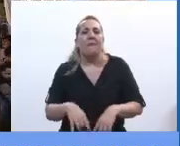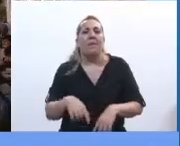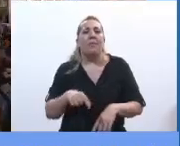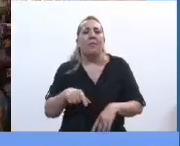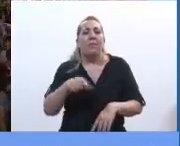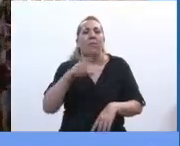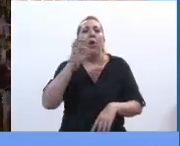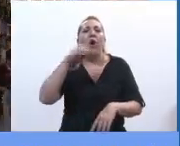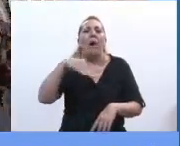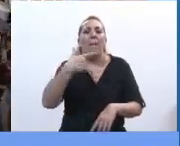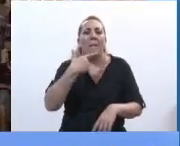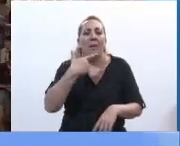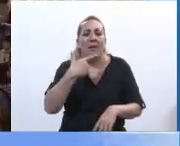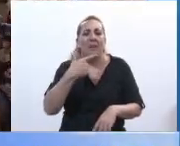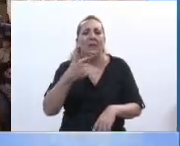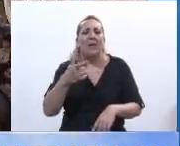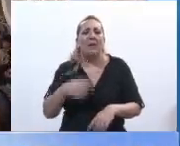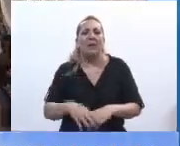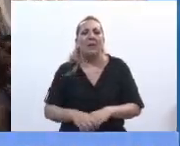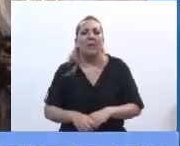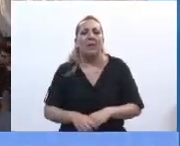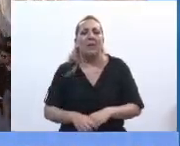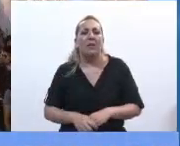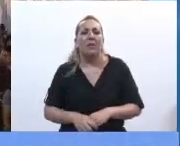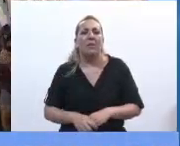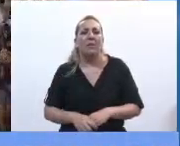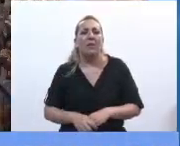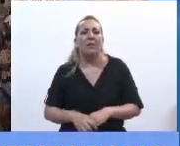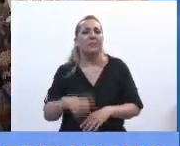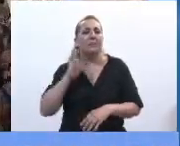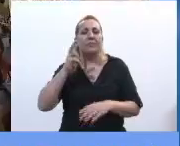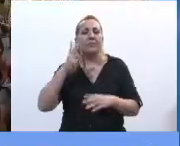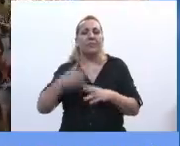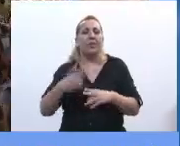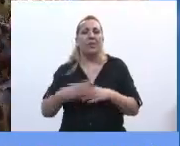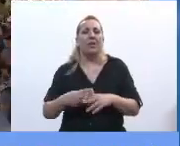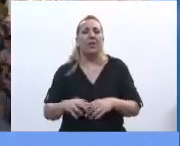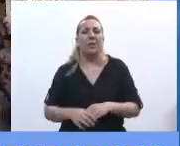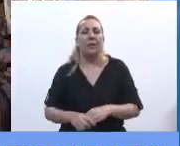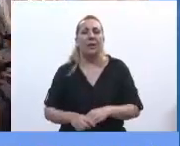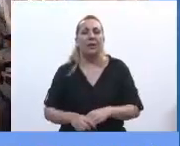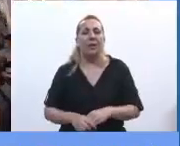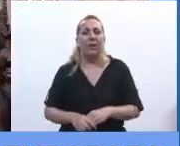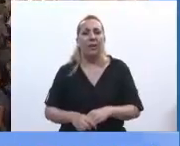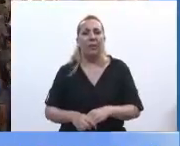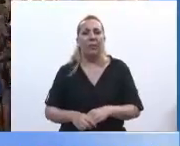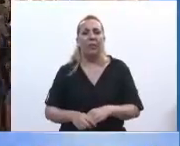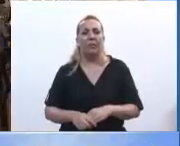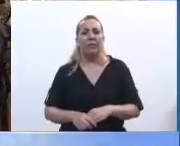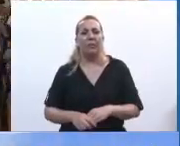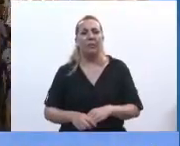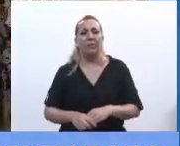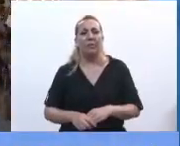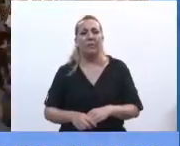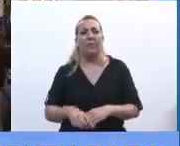cuestión física psíquica y social que por lo tanto esto nos va a generar a lo largo del